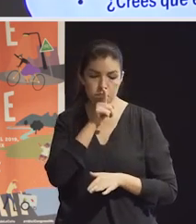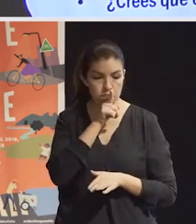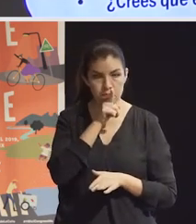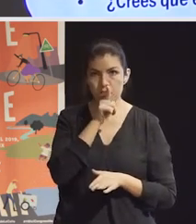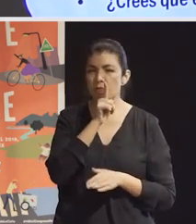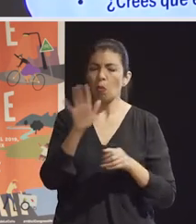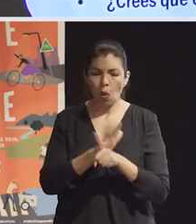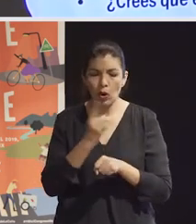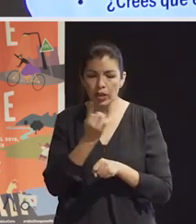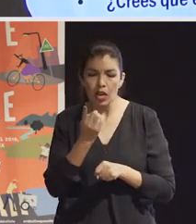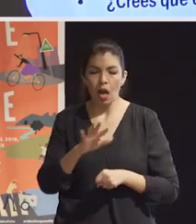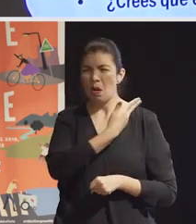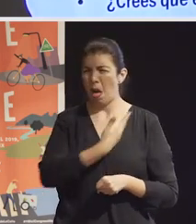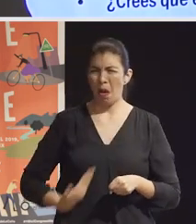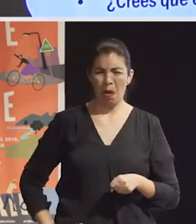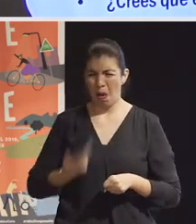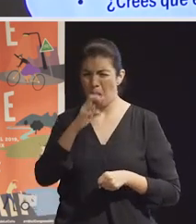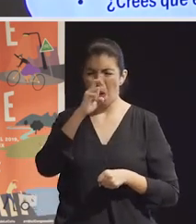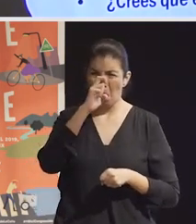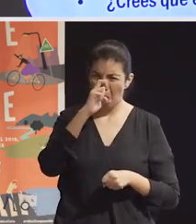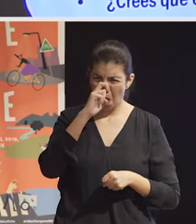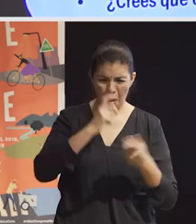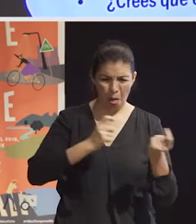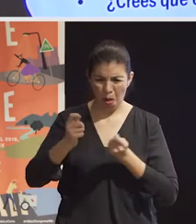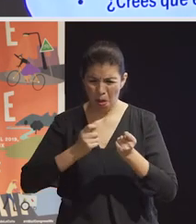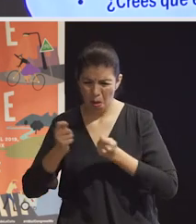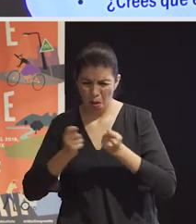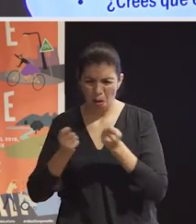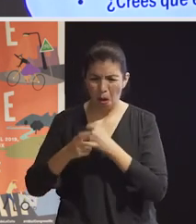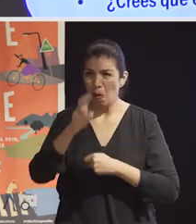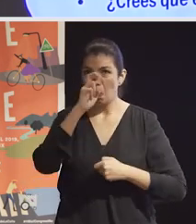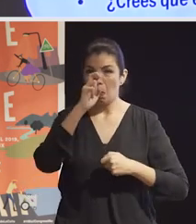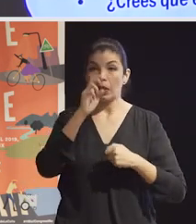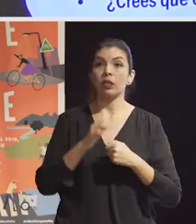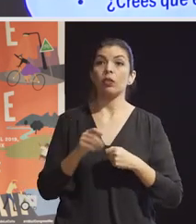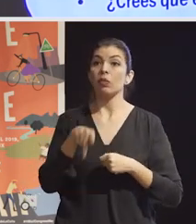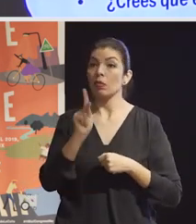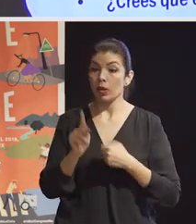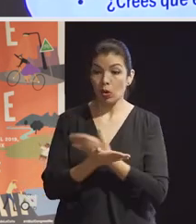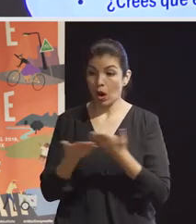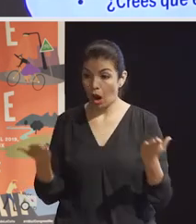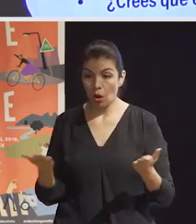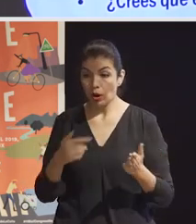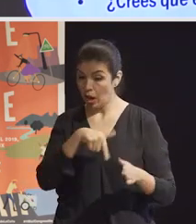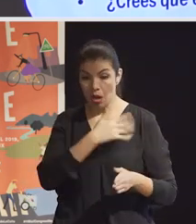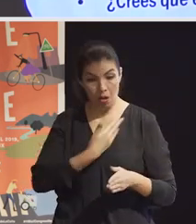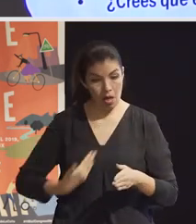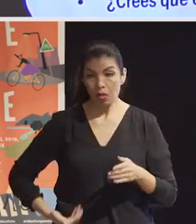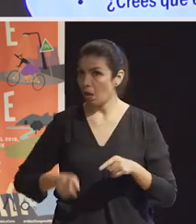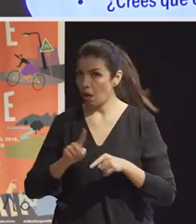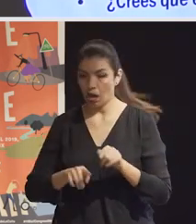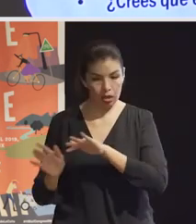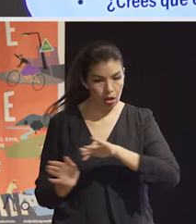vecinos salieron por todo el país como 164 en este tiempo y que es la demanda número uno